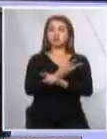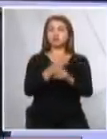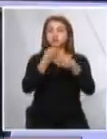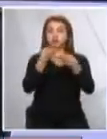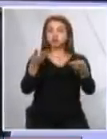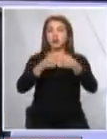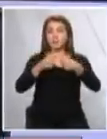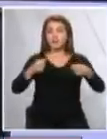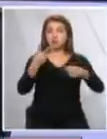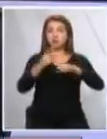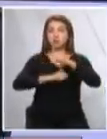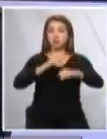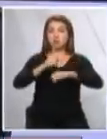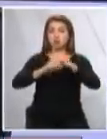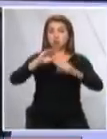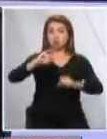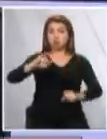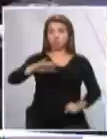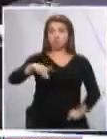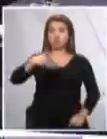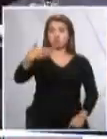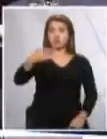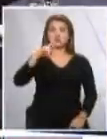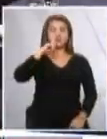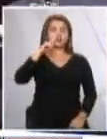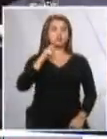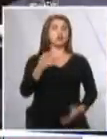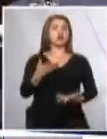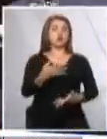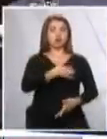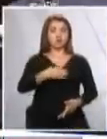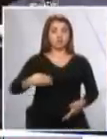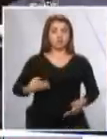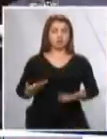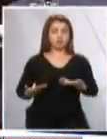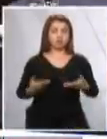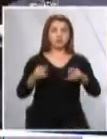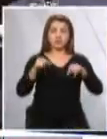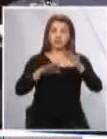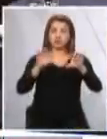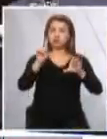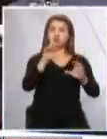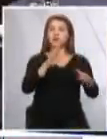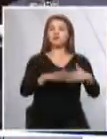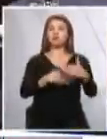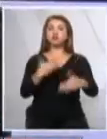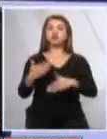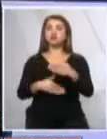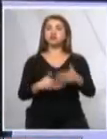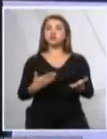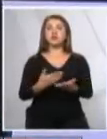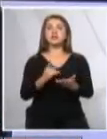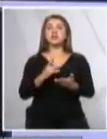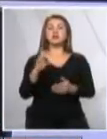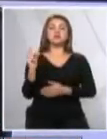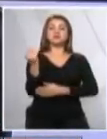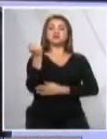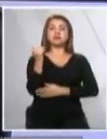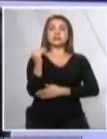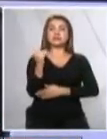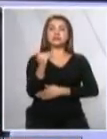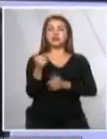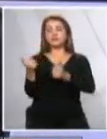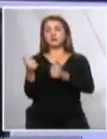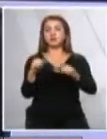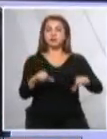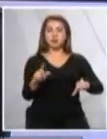nada. Y 2 años después significó el gobierno. Entonces, estas cosas no funcionan así como que mecánicamente esto está bien o